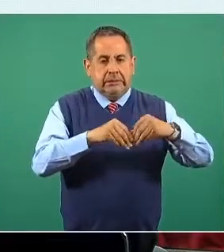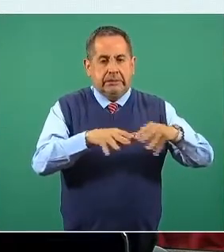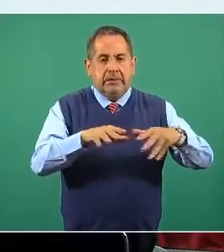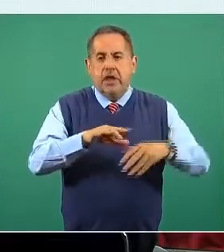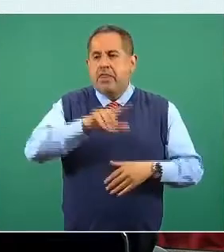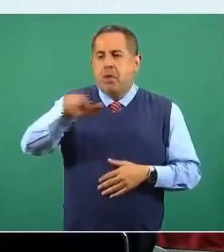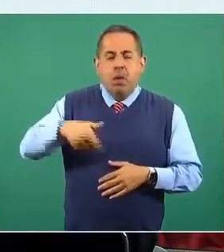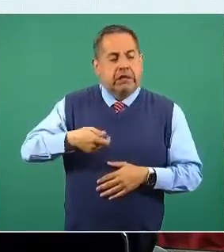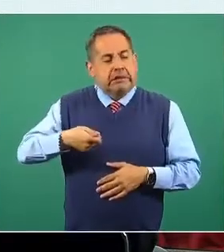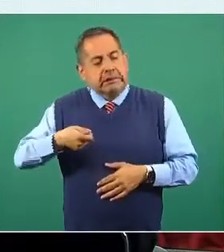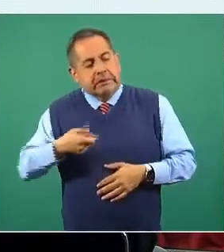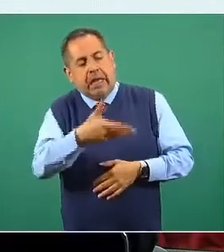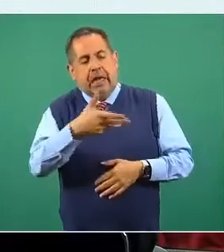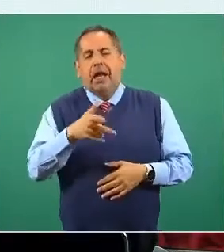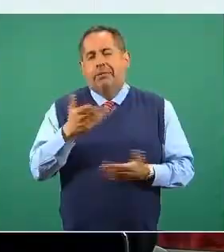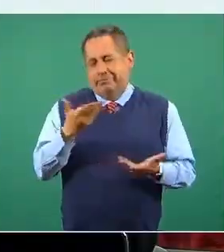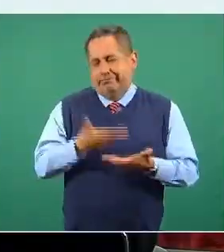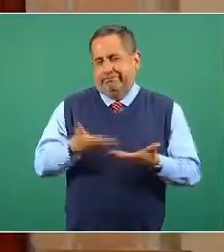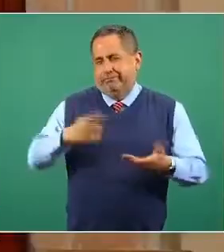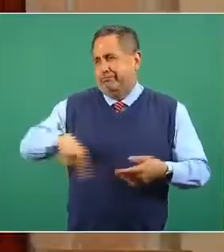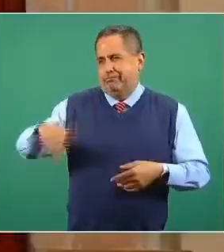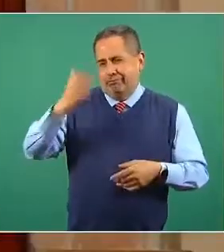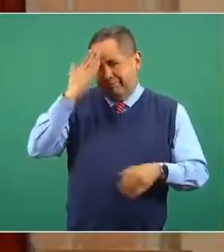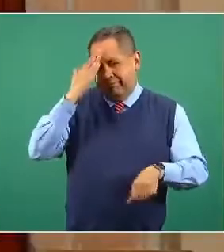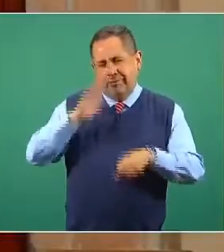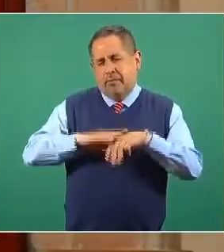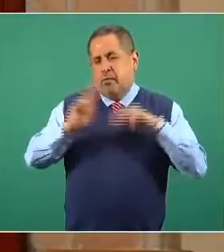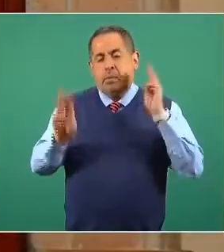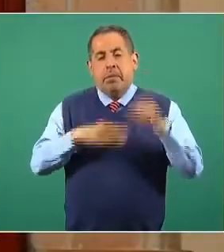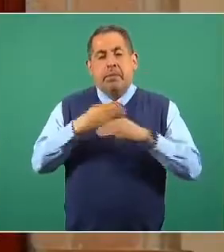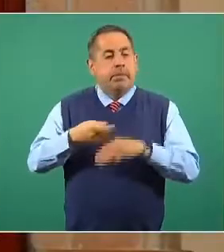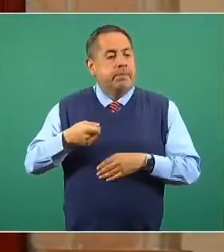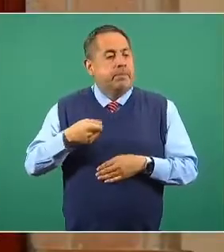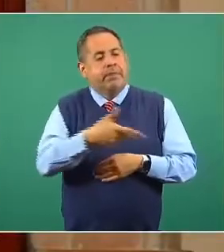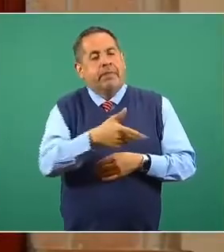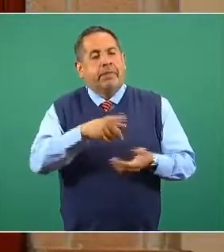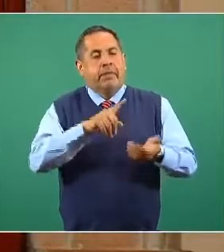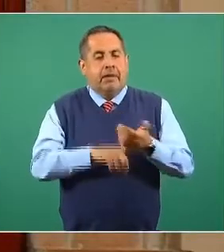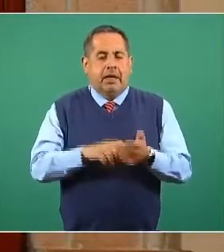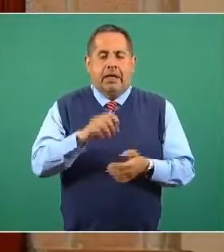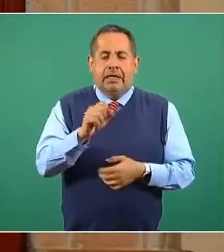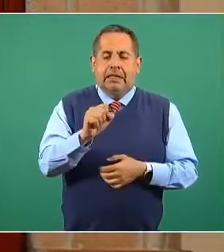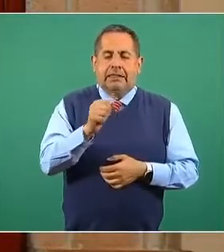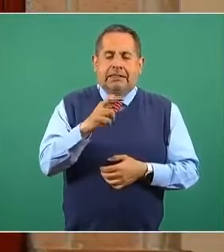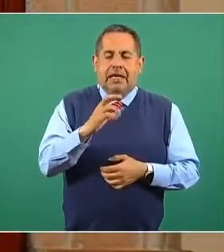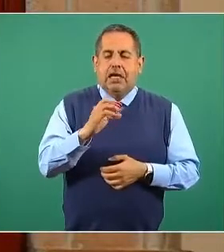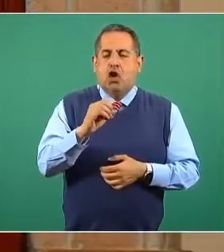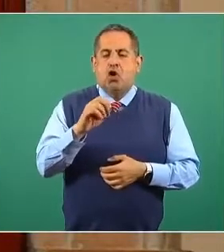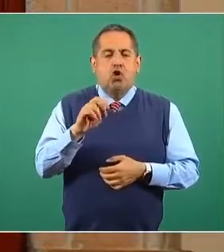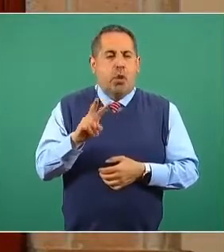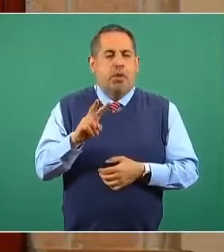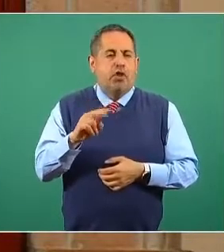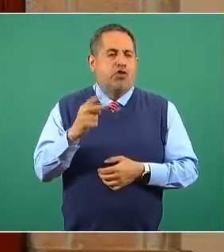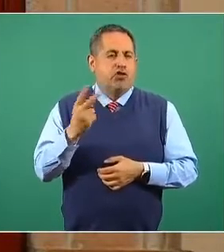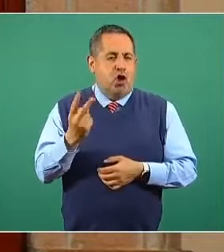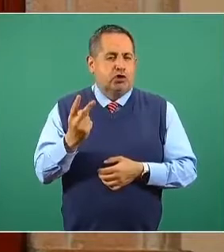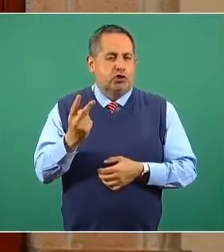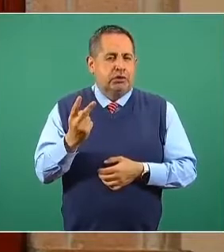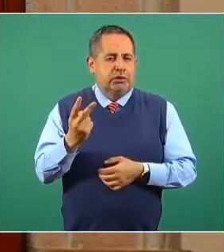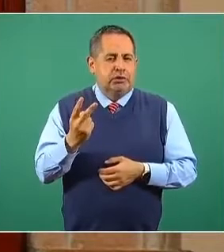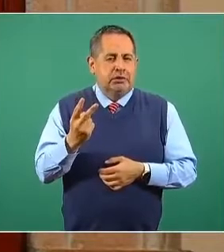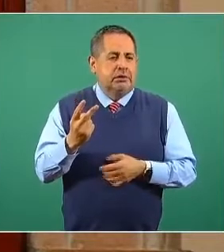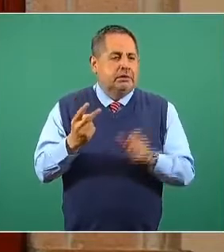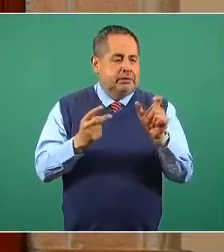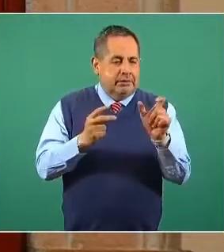la clasificación que ahora ya todos en el mundo utilizamos, que es precisamente SARS-CoV-2, que se refiere al